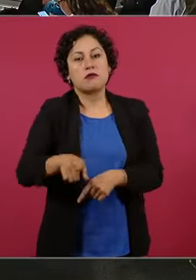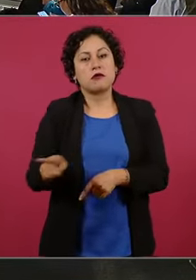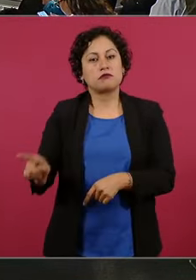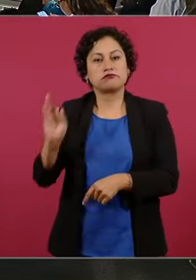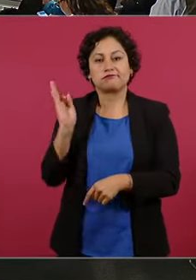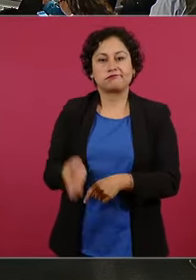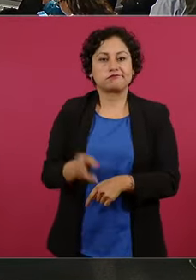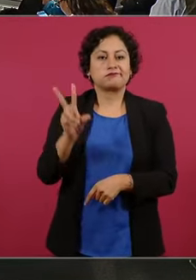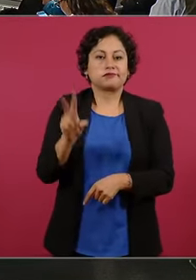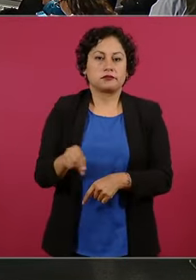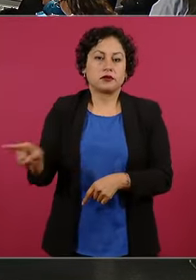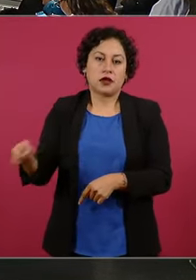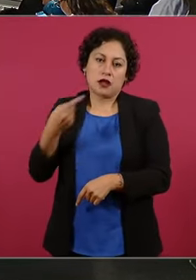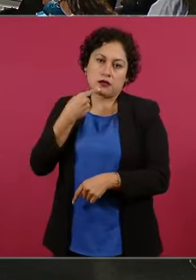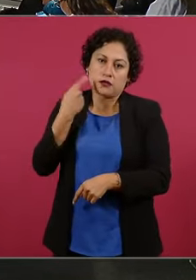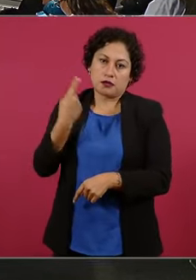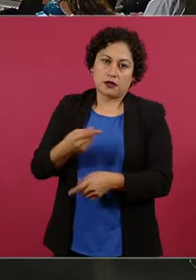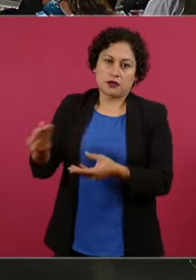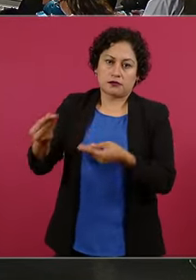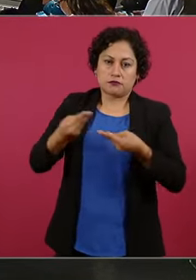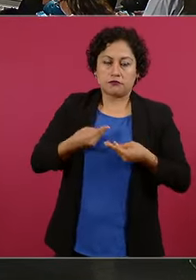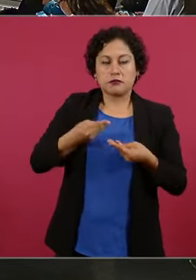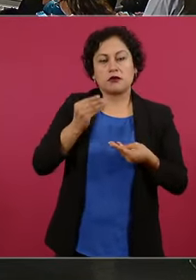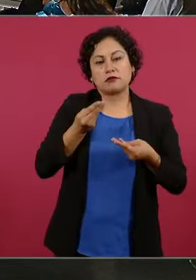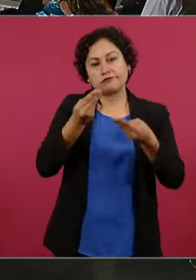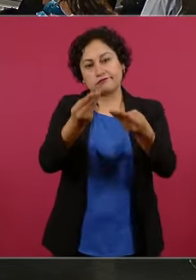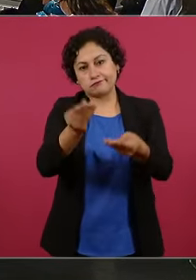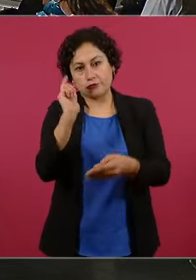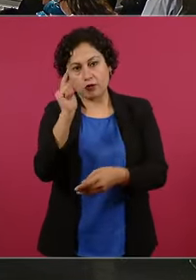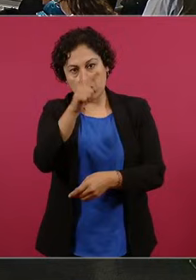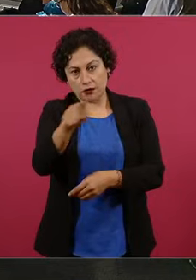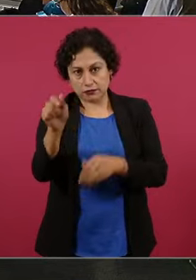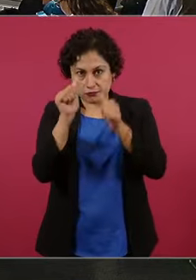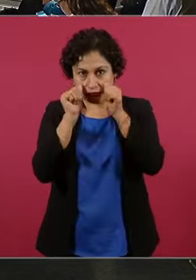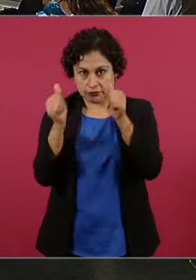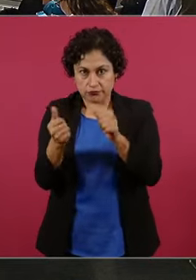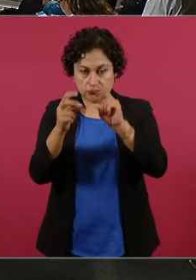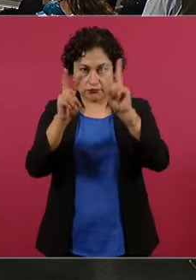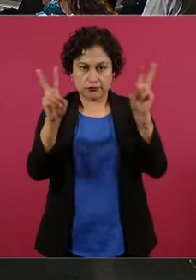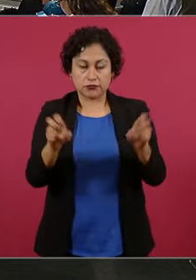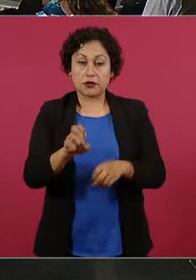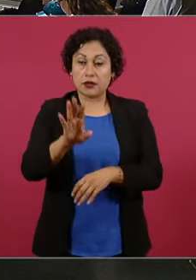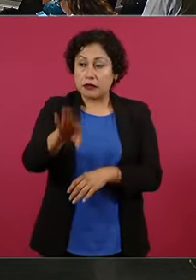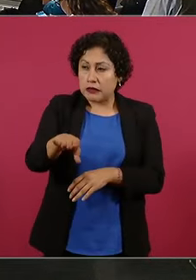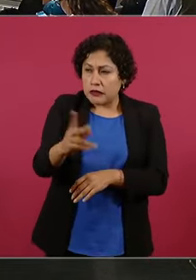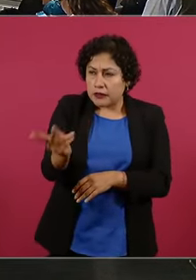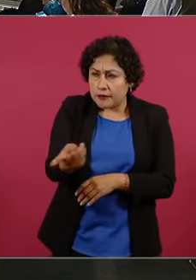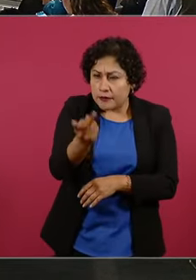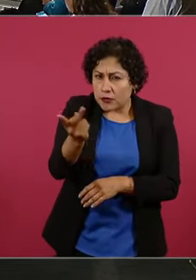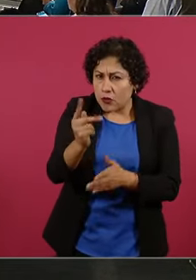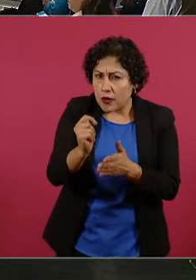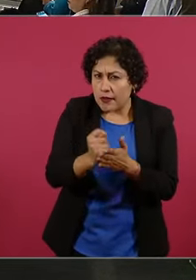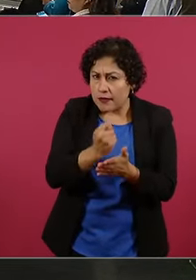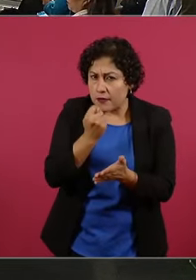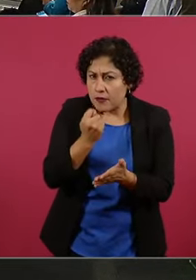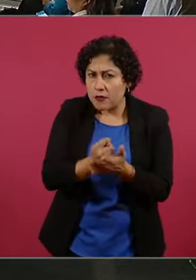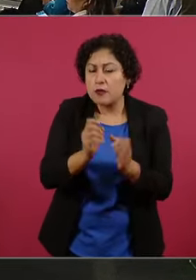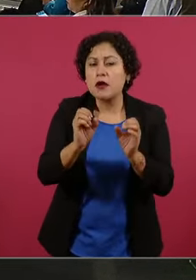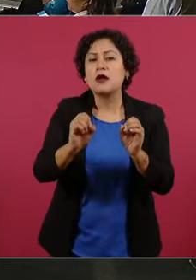llegar y ojalá pues haya respuesta al respecto, señor presidente. Sí, nada más una pregunta. ¿Es Tamaulipas o es